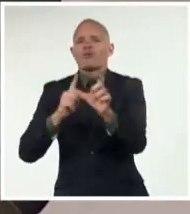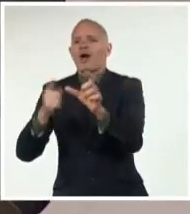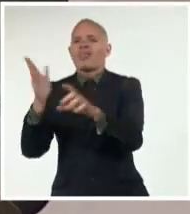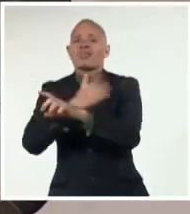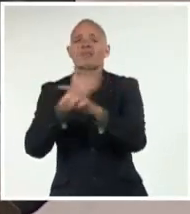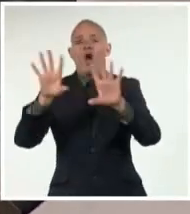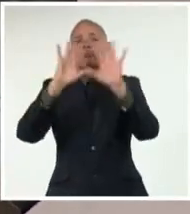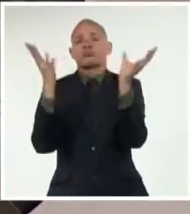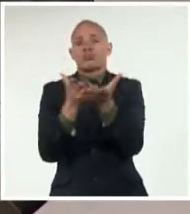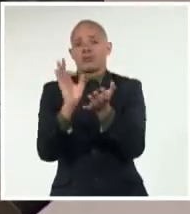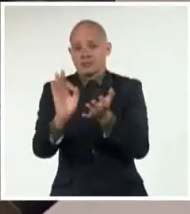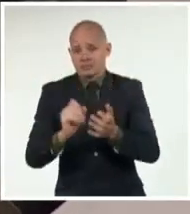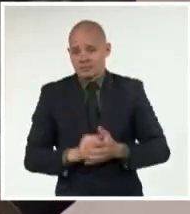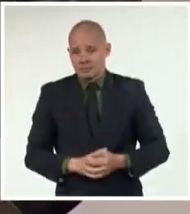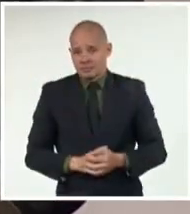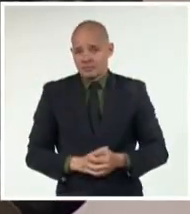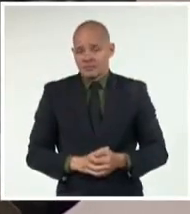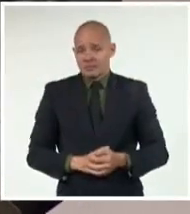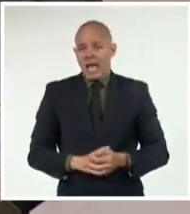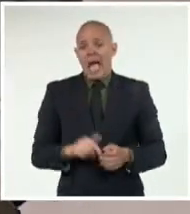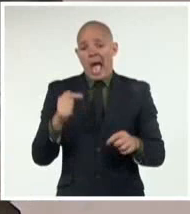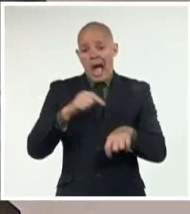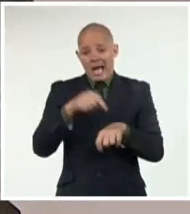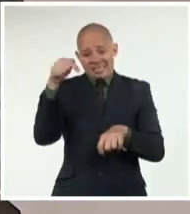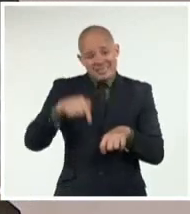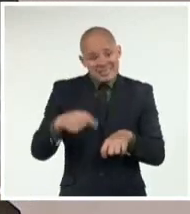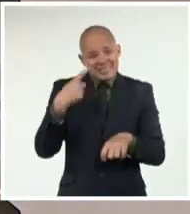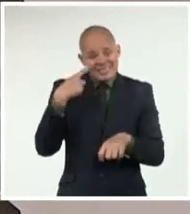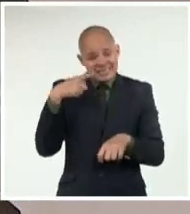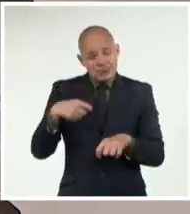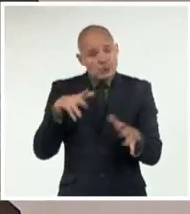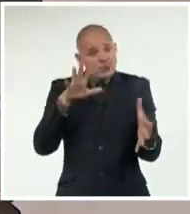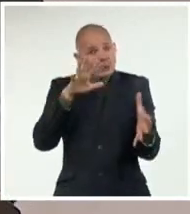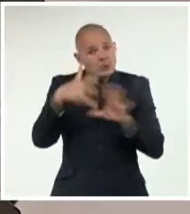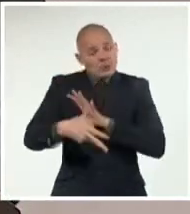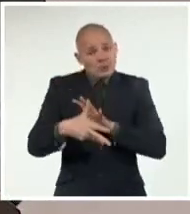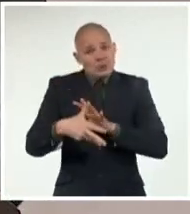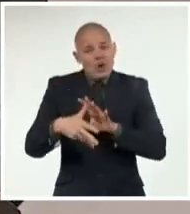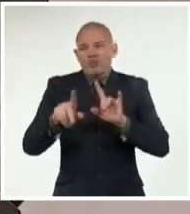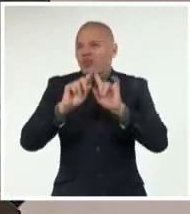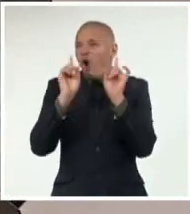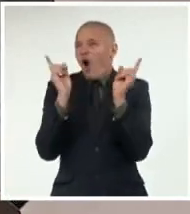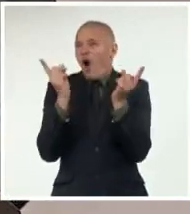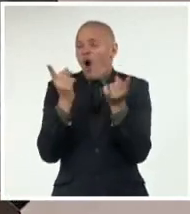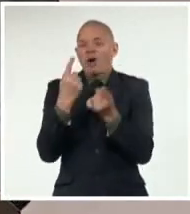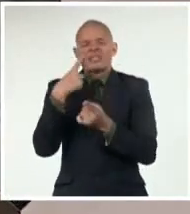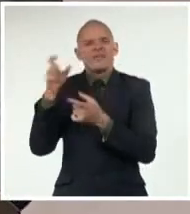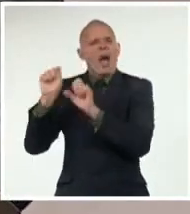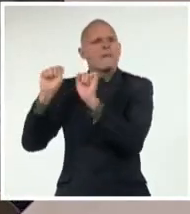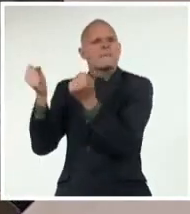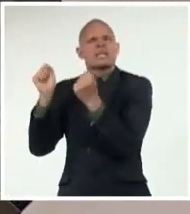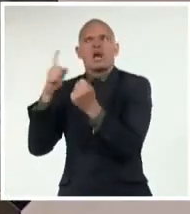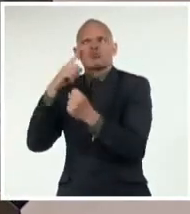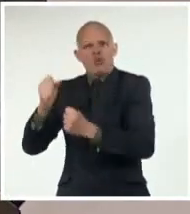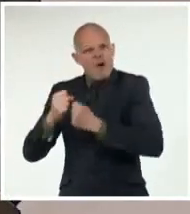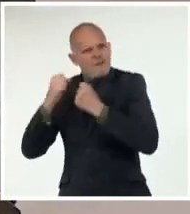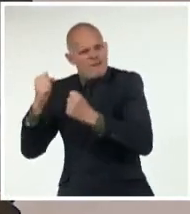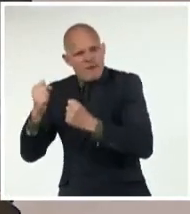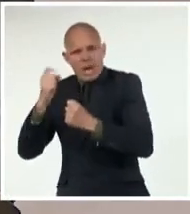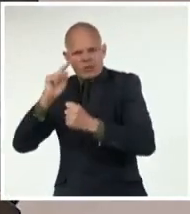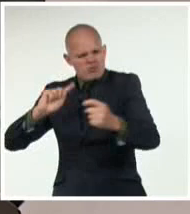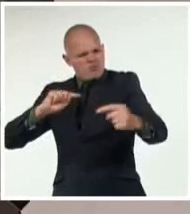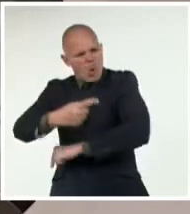mundo, especialmente en un momento caracterizado por una fuerte ofensiva del capitalismo contra los derechos